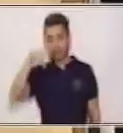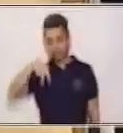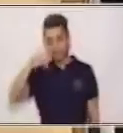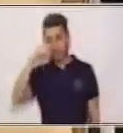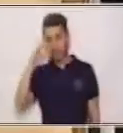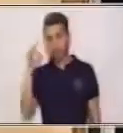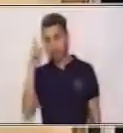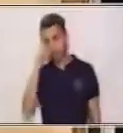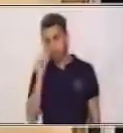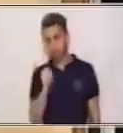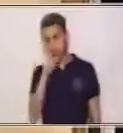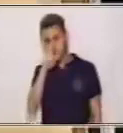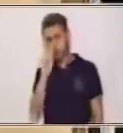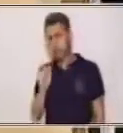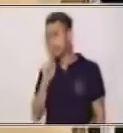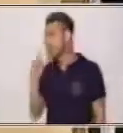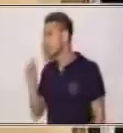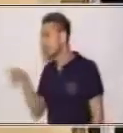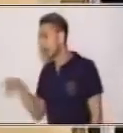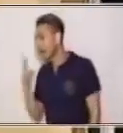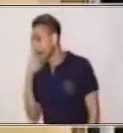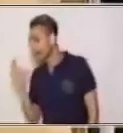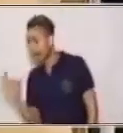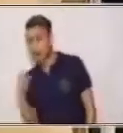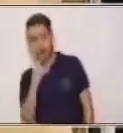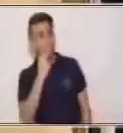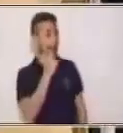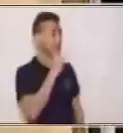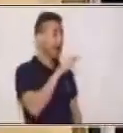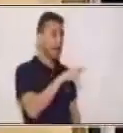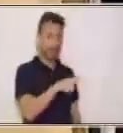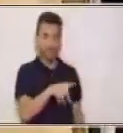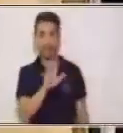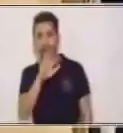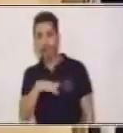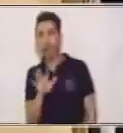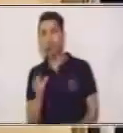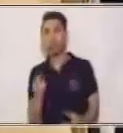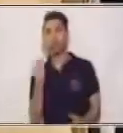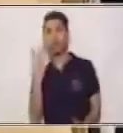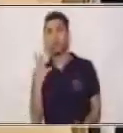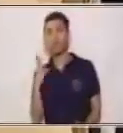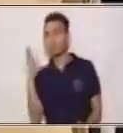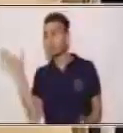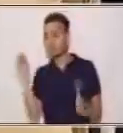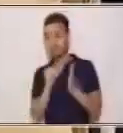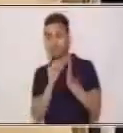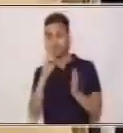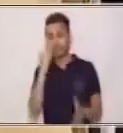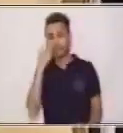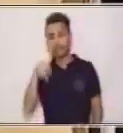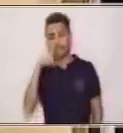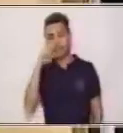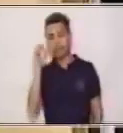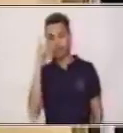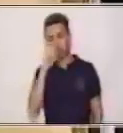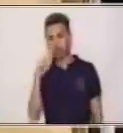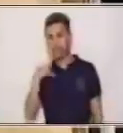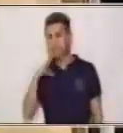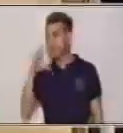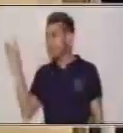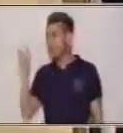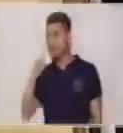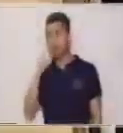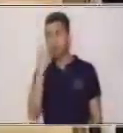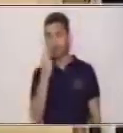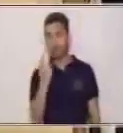Pregúntale ahí en casa a tu hermanito o a tu hermanita si sabe, ¿cuántos quintos tiene una unidad? Y tú le vas a dar la respuesta. Una